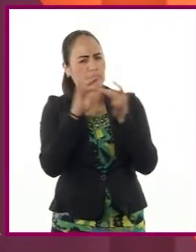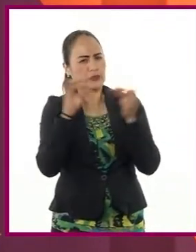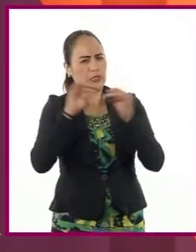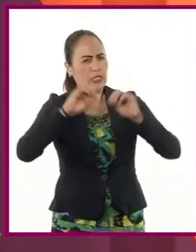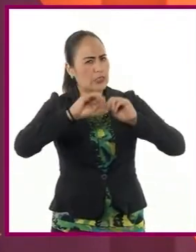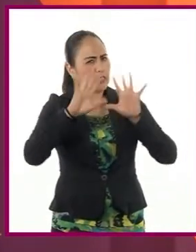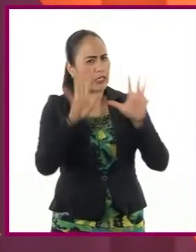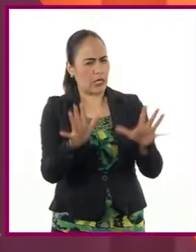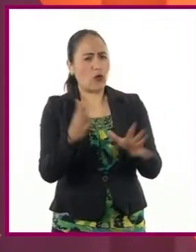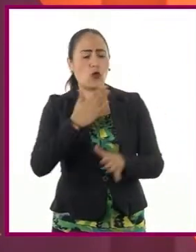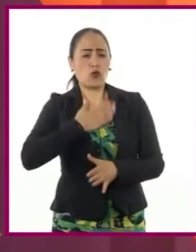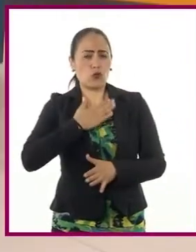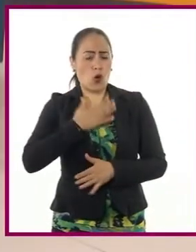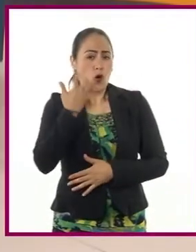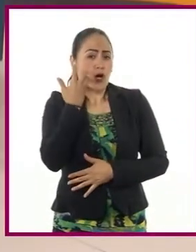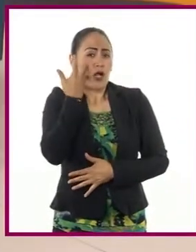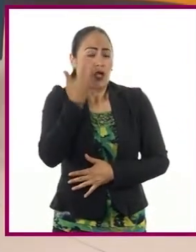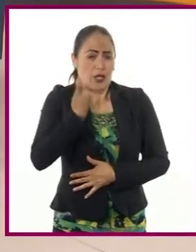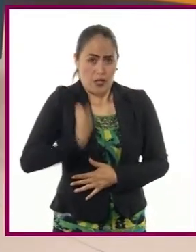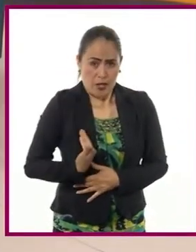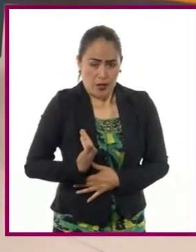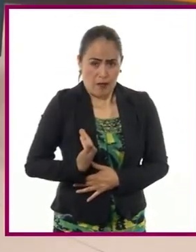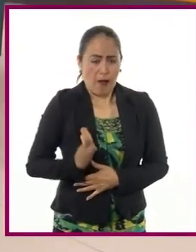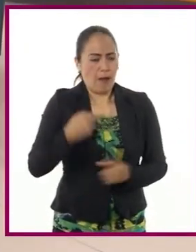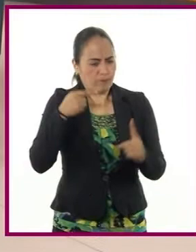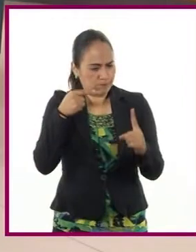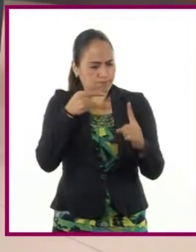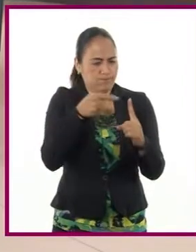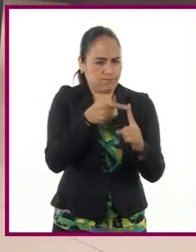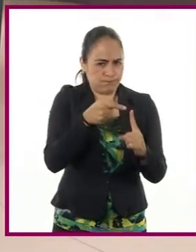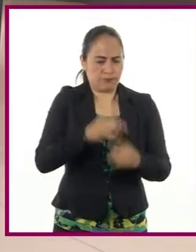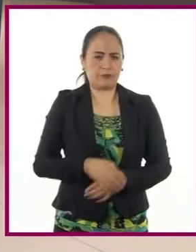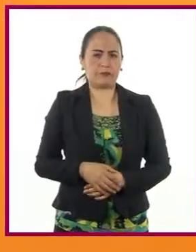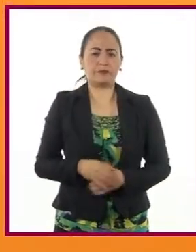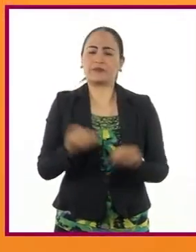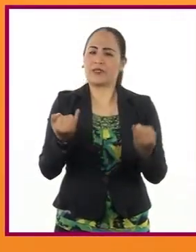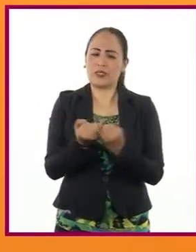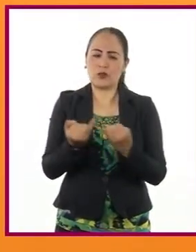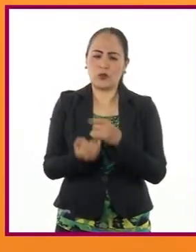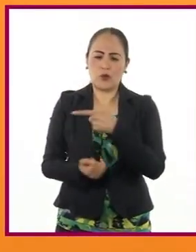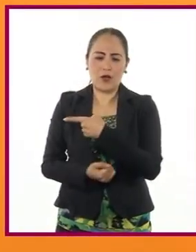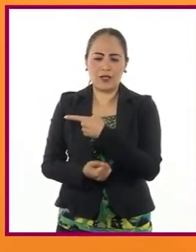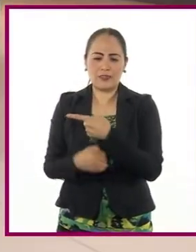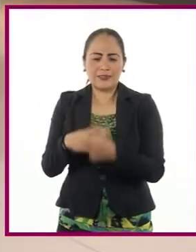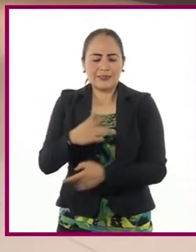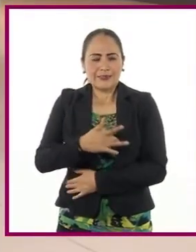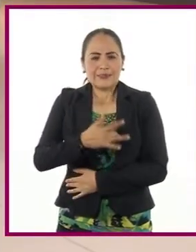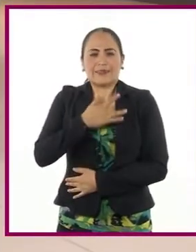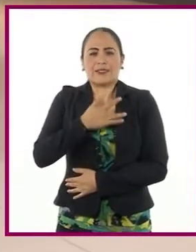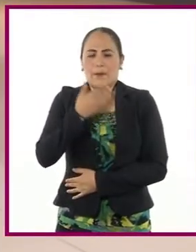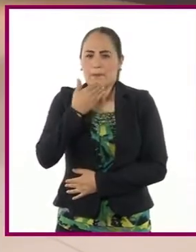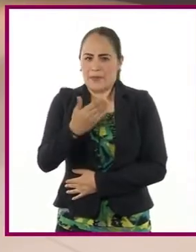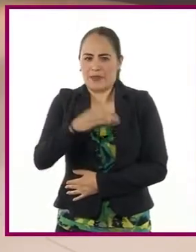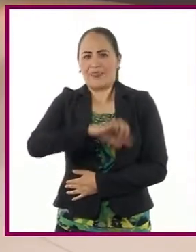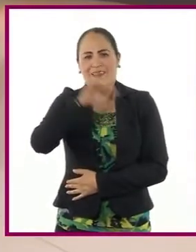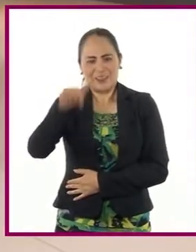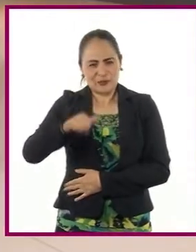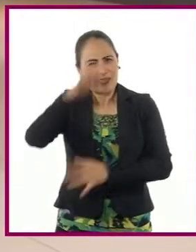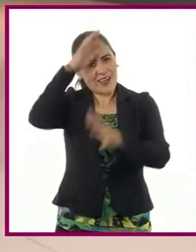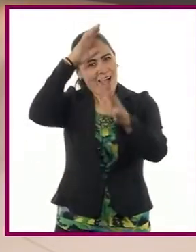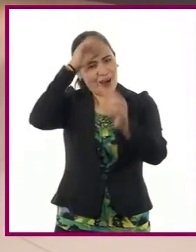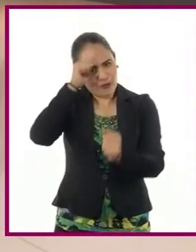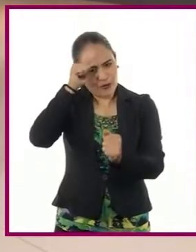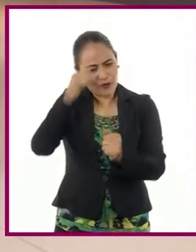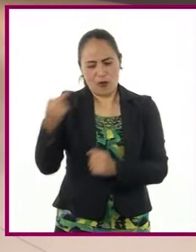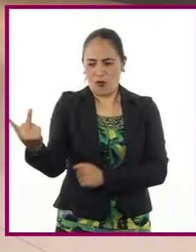entendido lo que yo pretendía, pero además que sintamos satisfacción al poder llegar a acuerdos que hayan